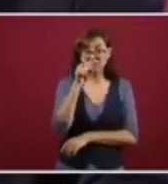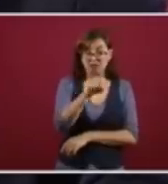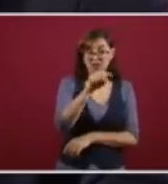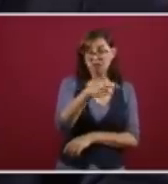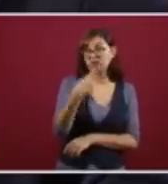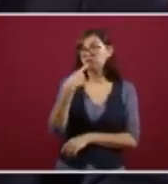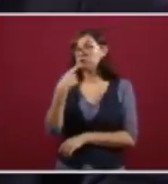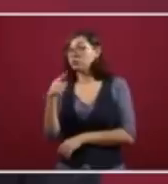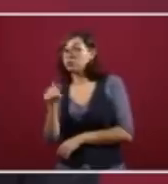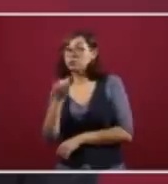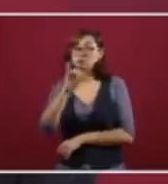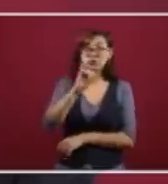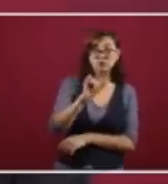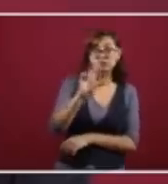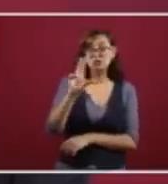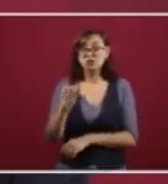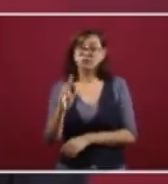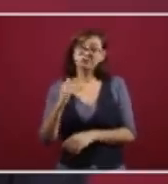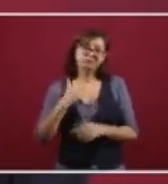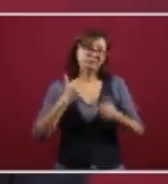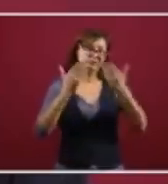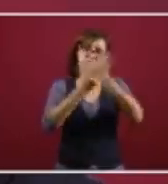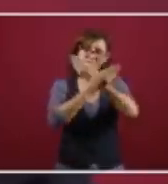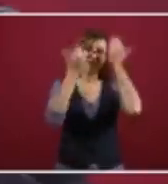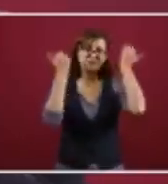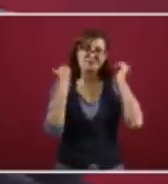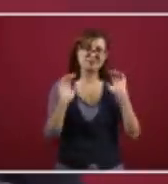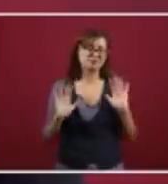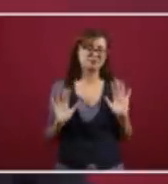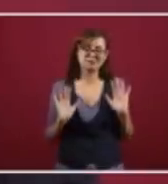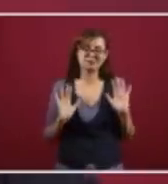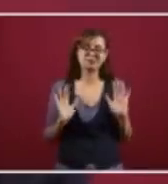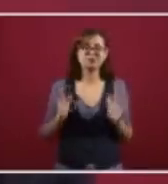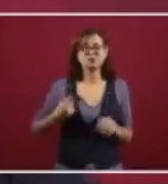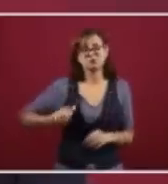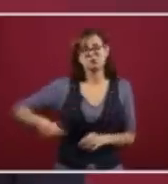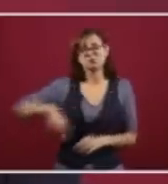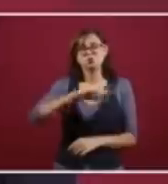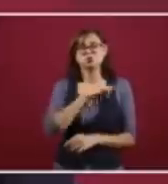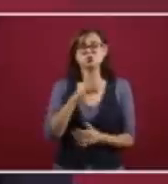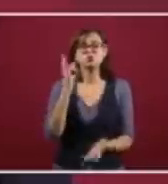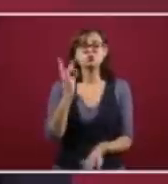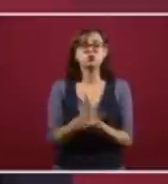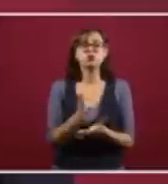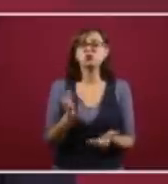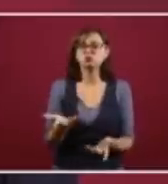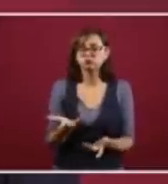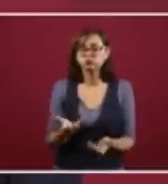pues no lo conocemos. El muestreo nos da una idea de cómo estaban las cosas,